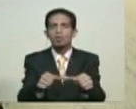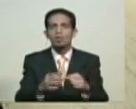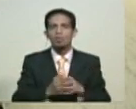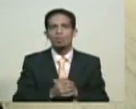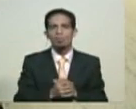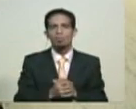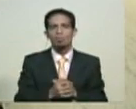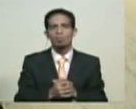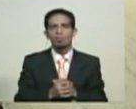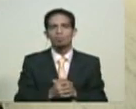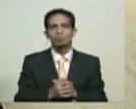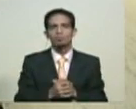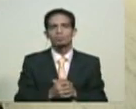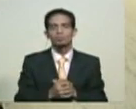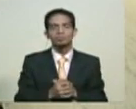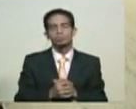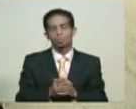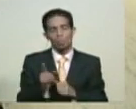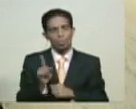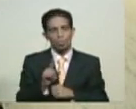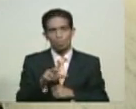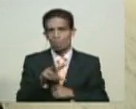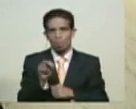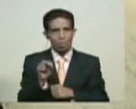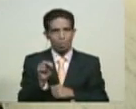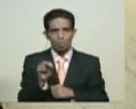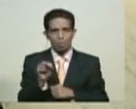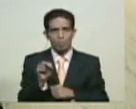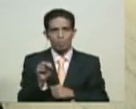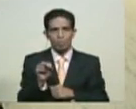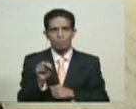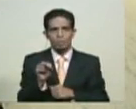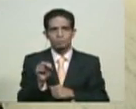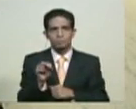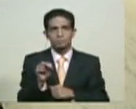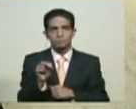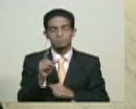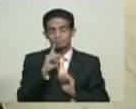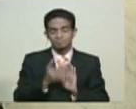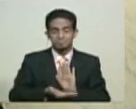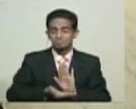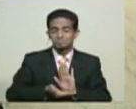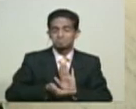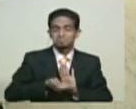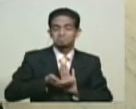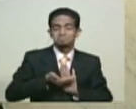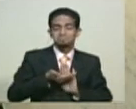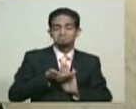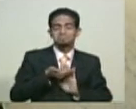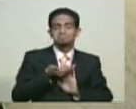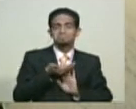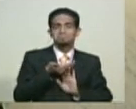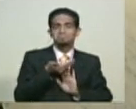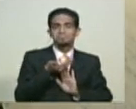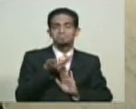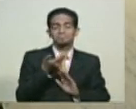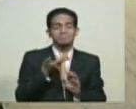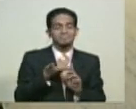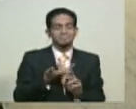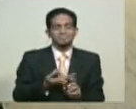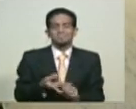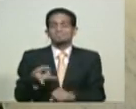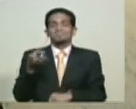de una economía en crisis, ¿no? Dolarizado en la peor versión